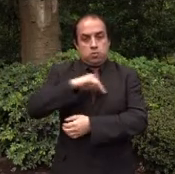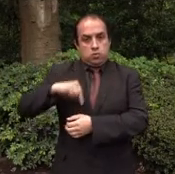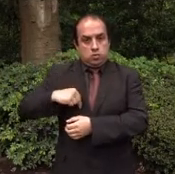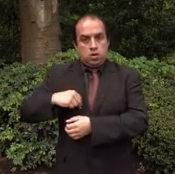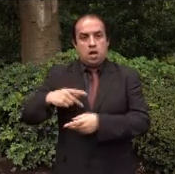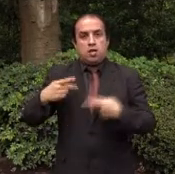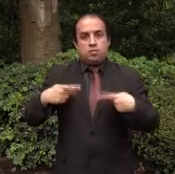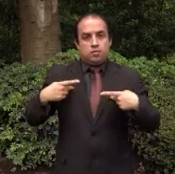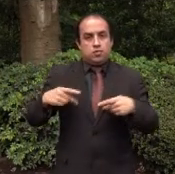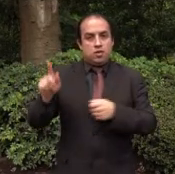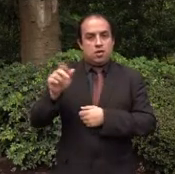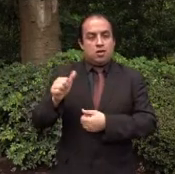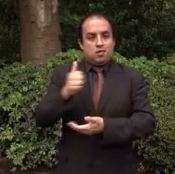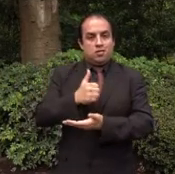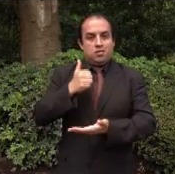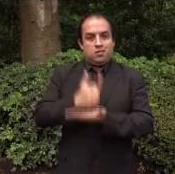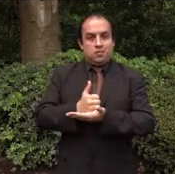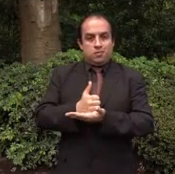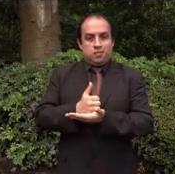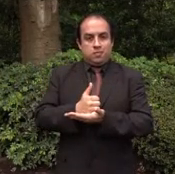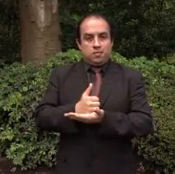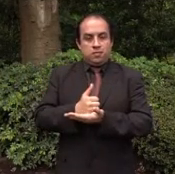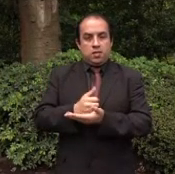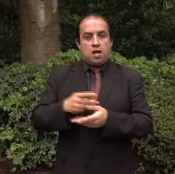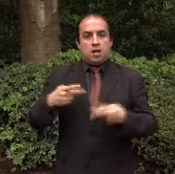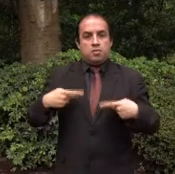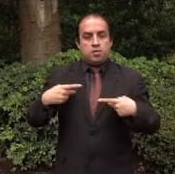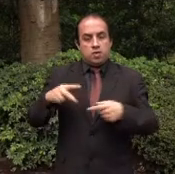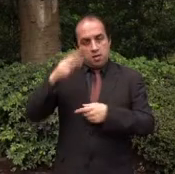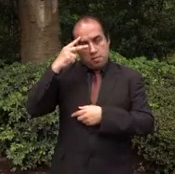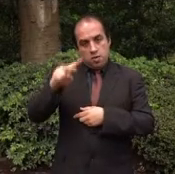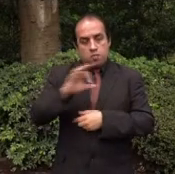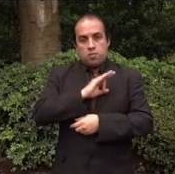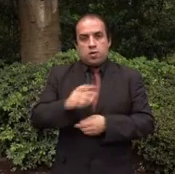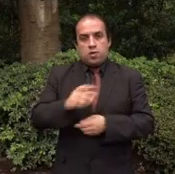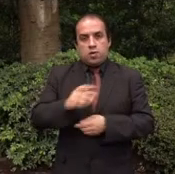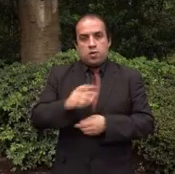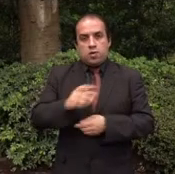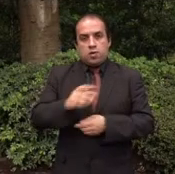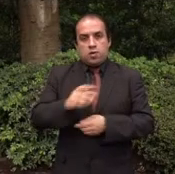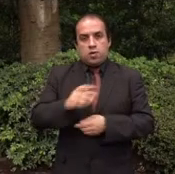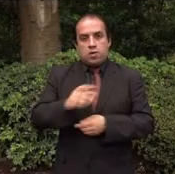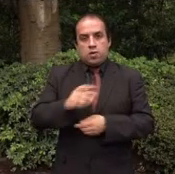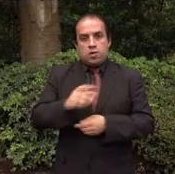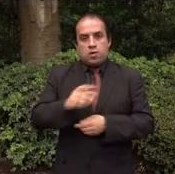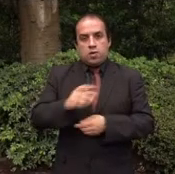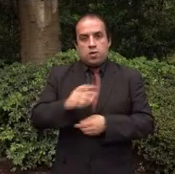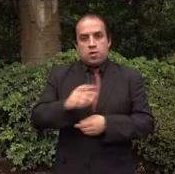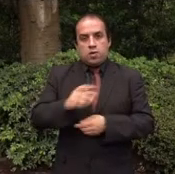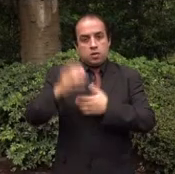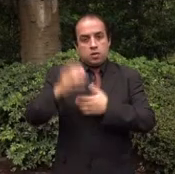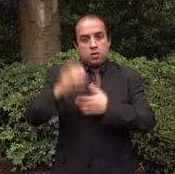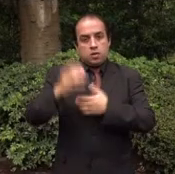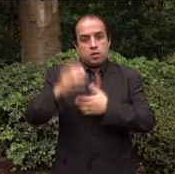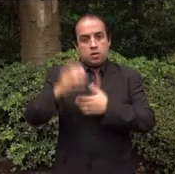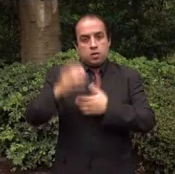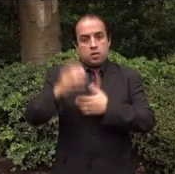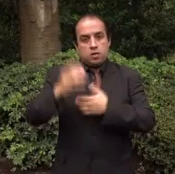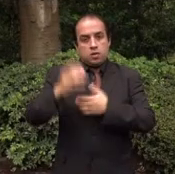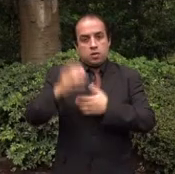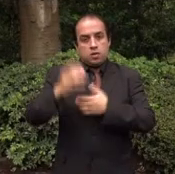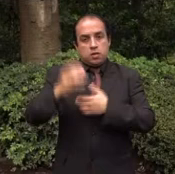de la ciudad y la gente de México pueda aportar al proyecto de Chapultepec en una